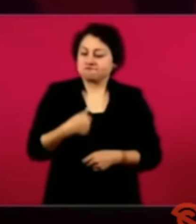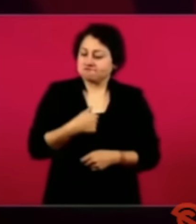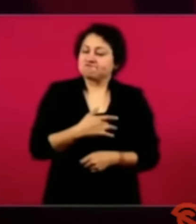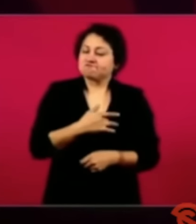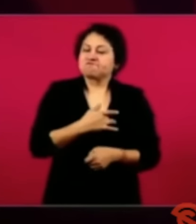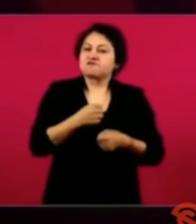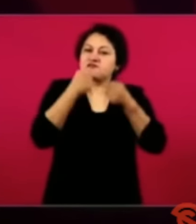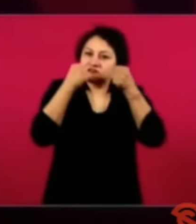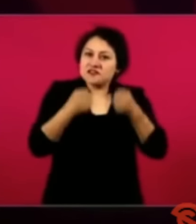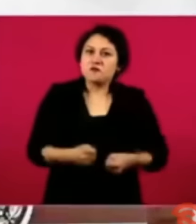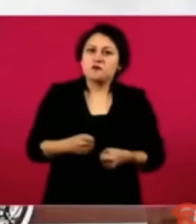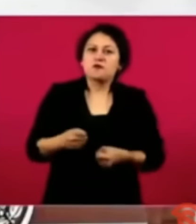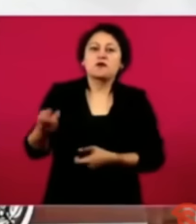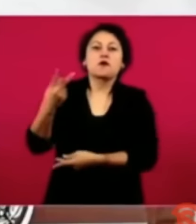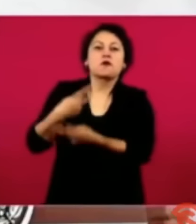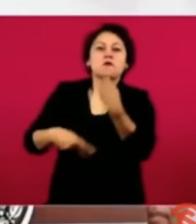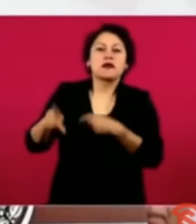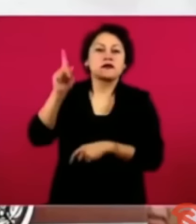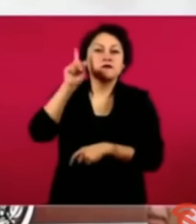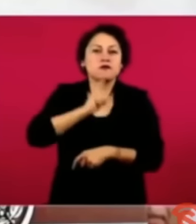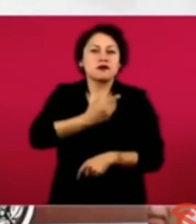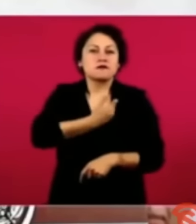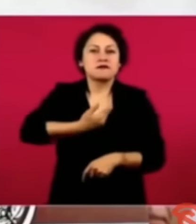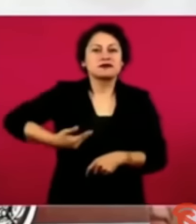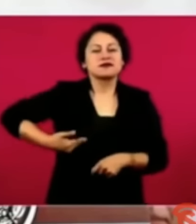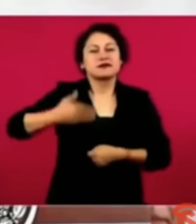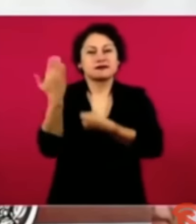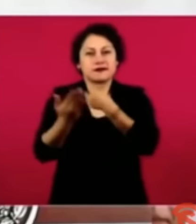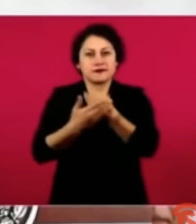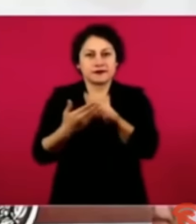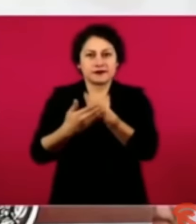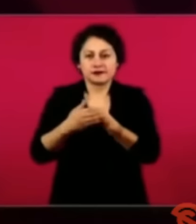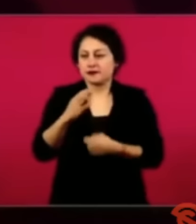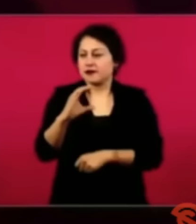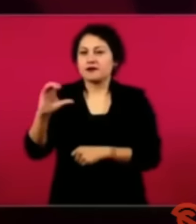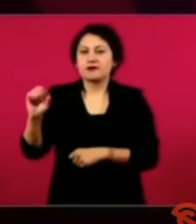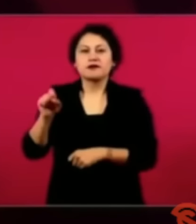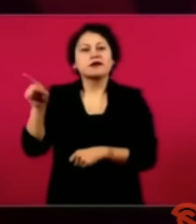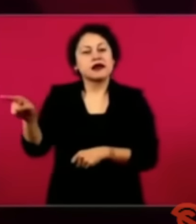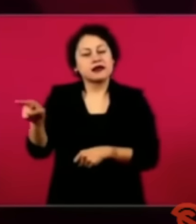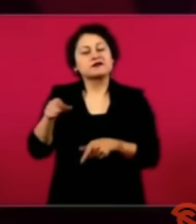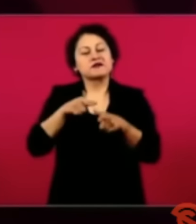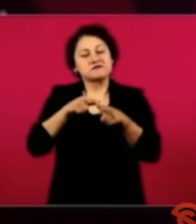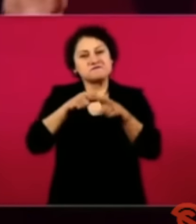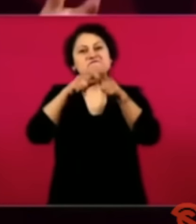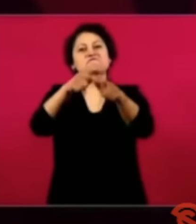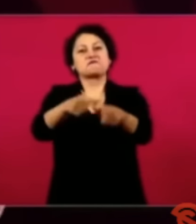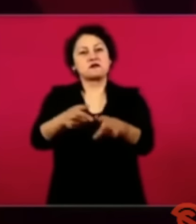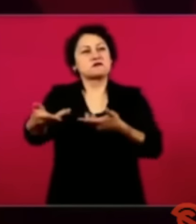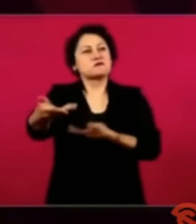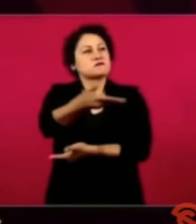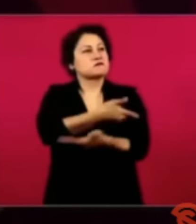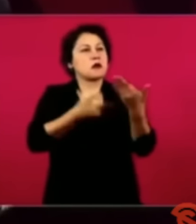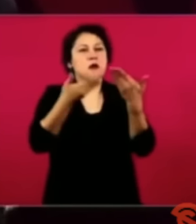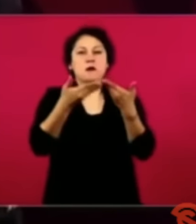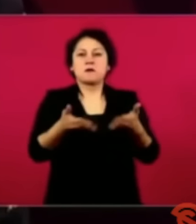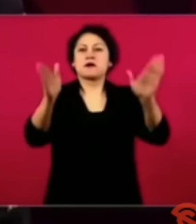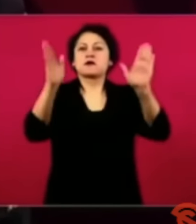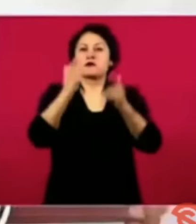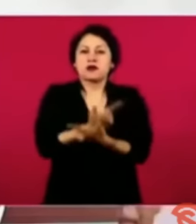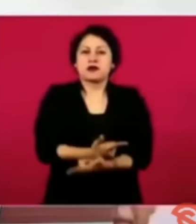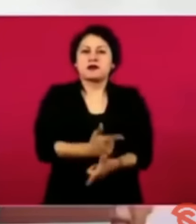Claudia Sheinbaum continuará con esta apertura, con esta libertad desde el ejercicio que ya